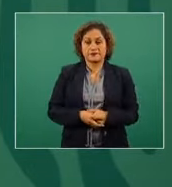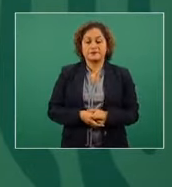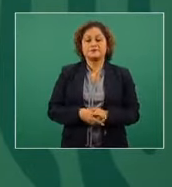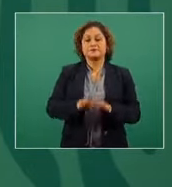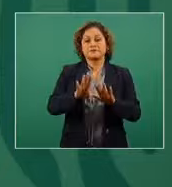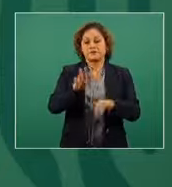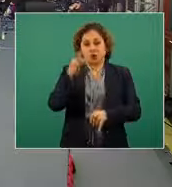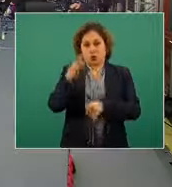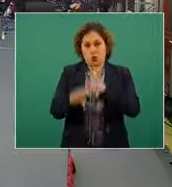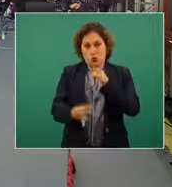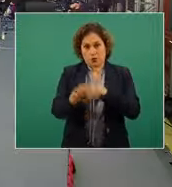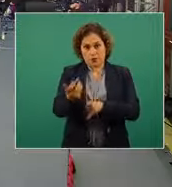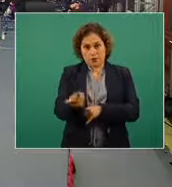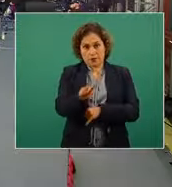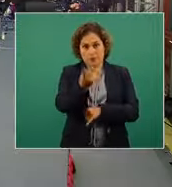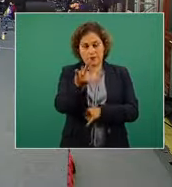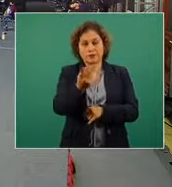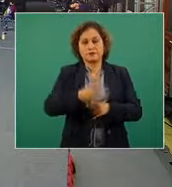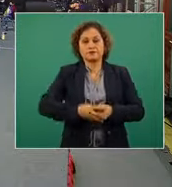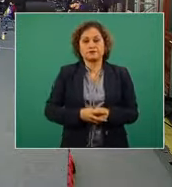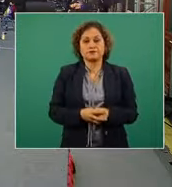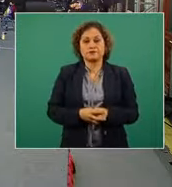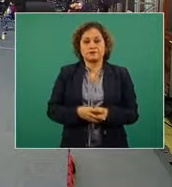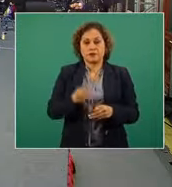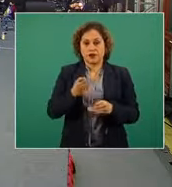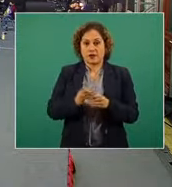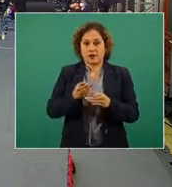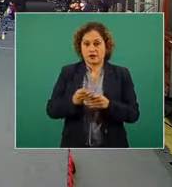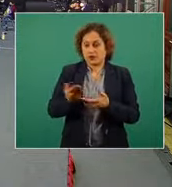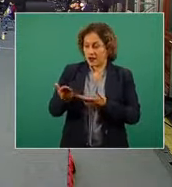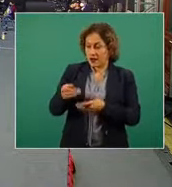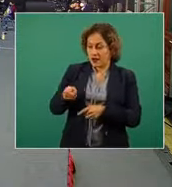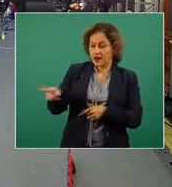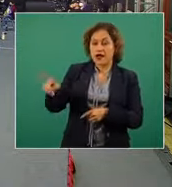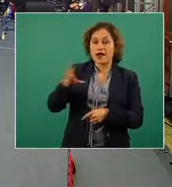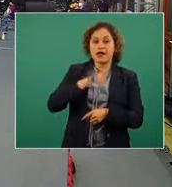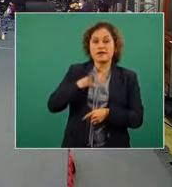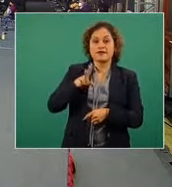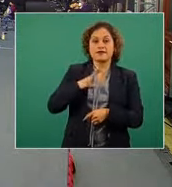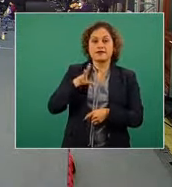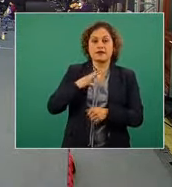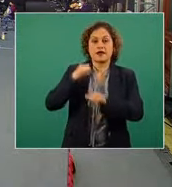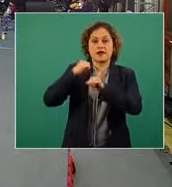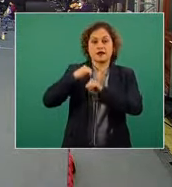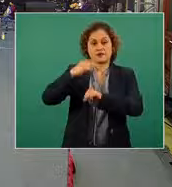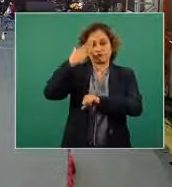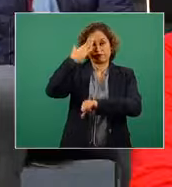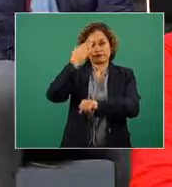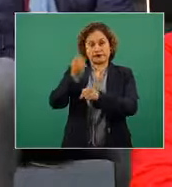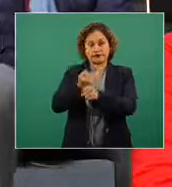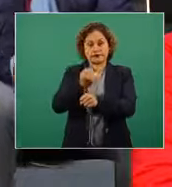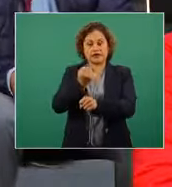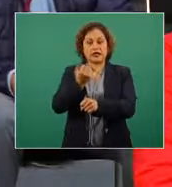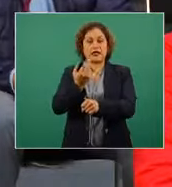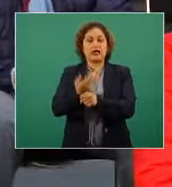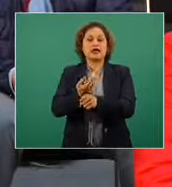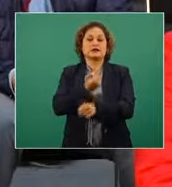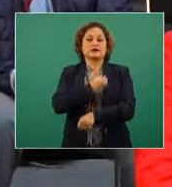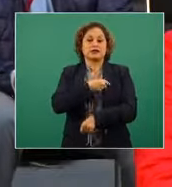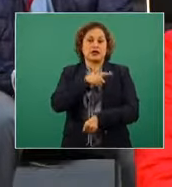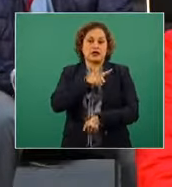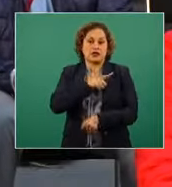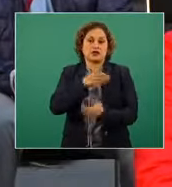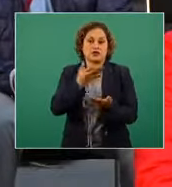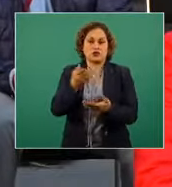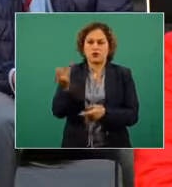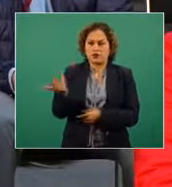Finalmente, presidente, aprovechando que están aquí las autoridades de salud, si nos podrían dar la información de cuándo inicia